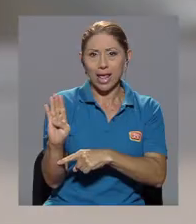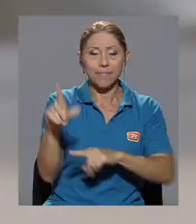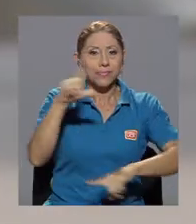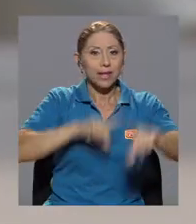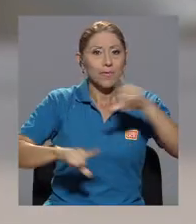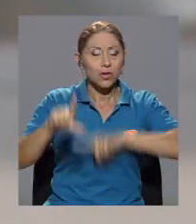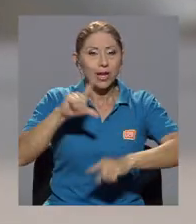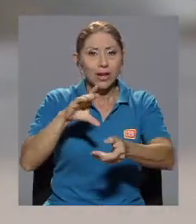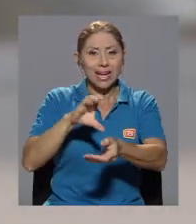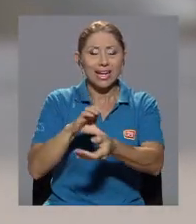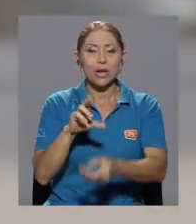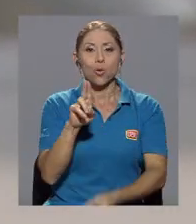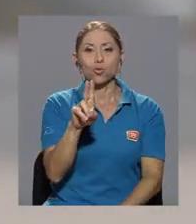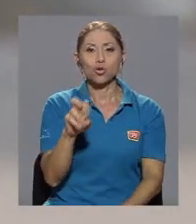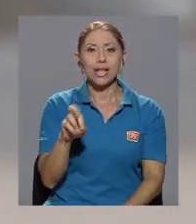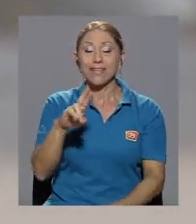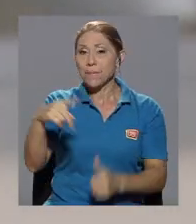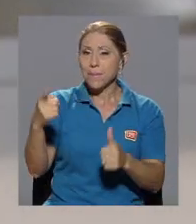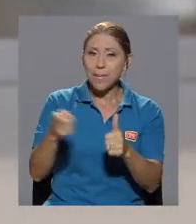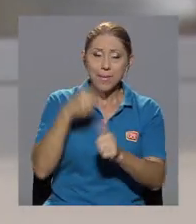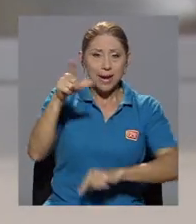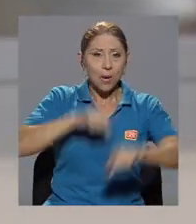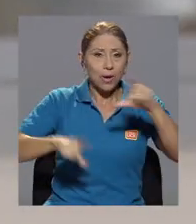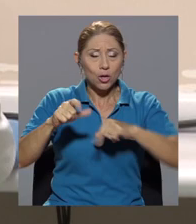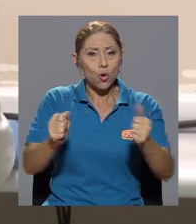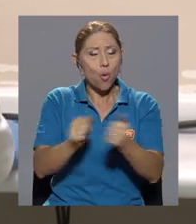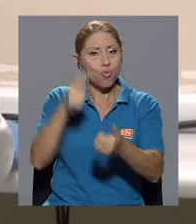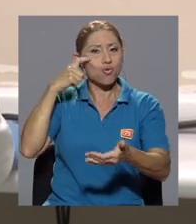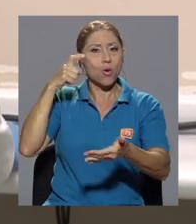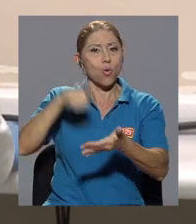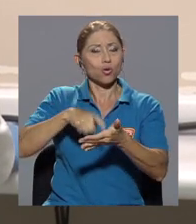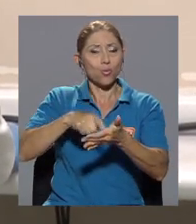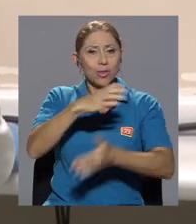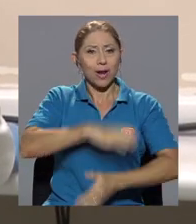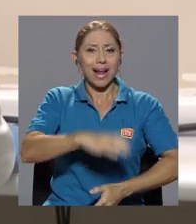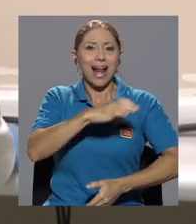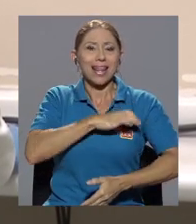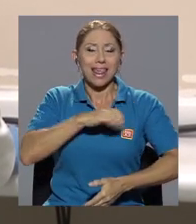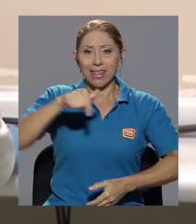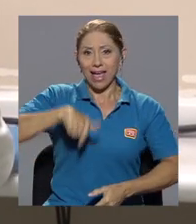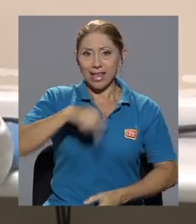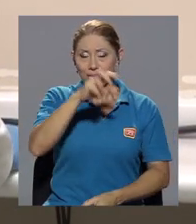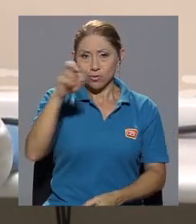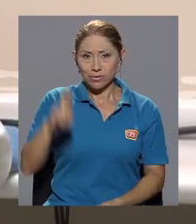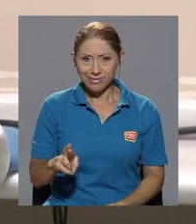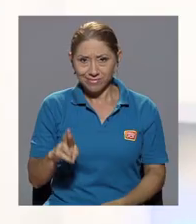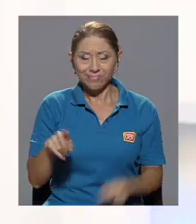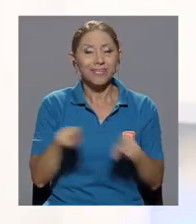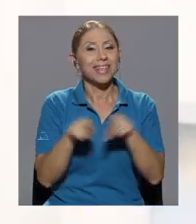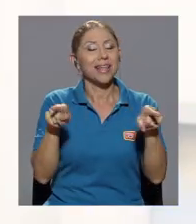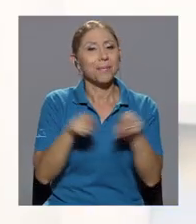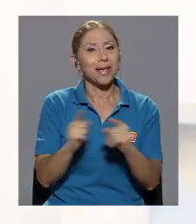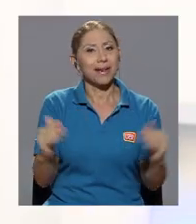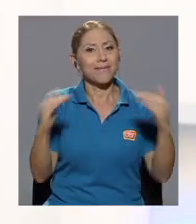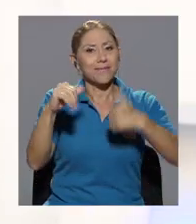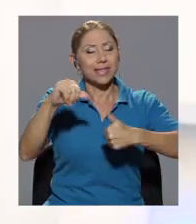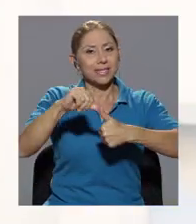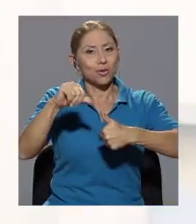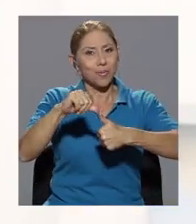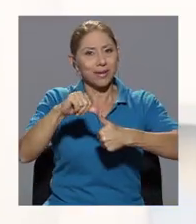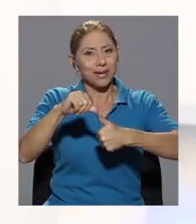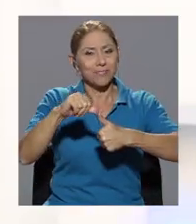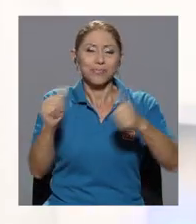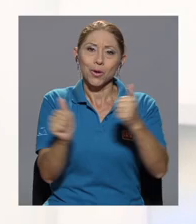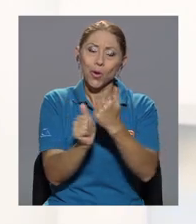de la UCR es el primero que obtiene este reconocimiento a la calidad en nuestro país, así como en Centroamérica, con